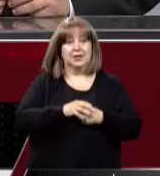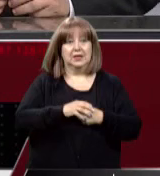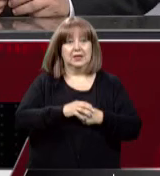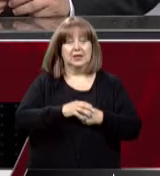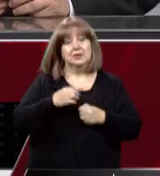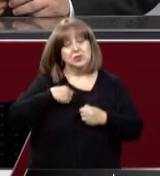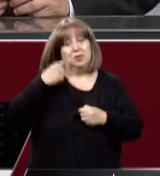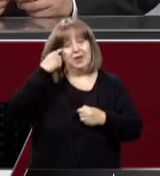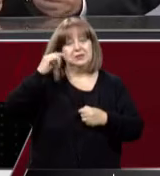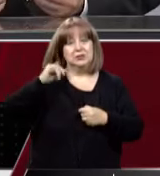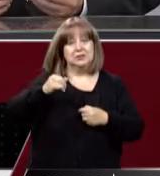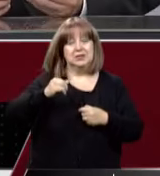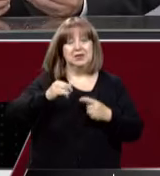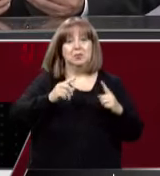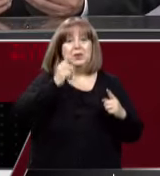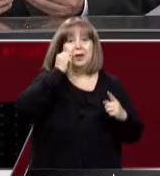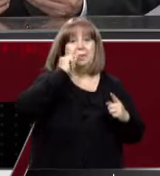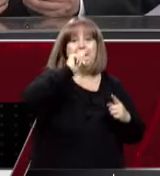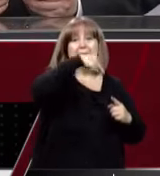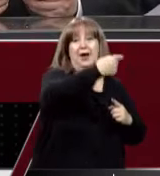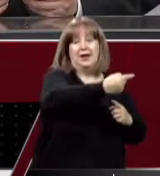Yo digo que sí, porque después de que fallece el padre